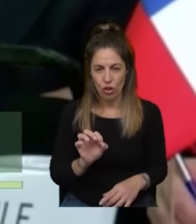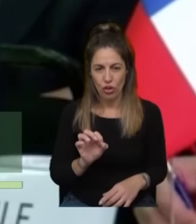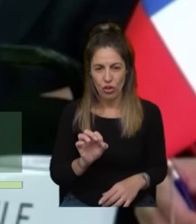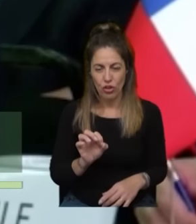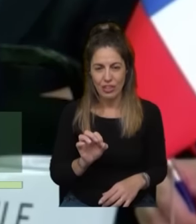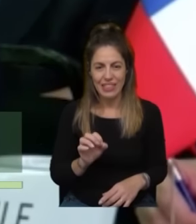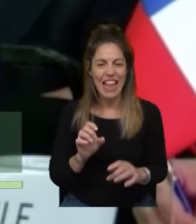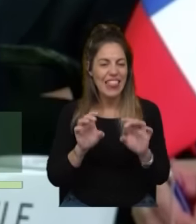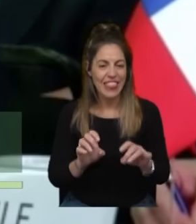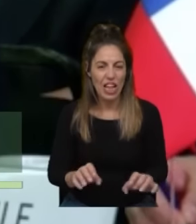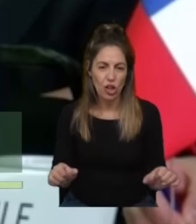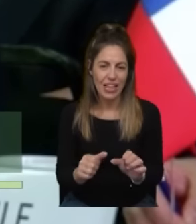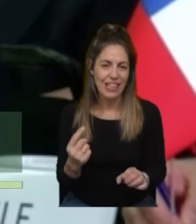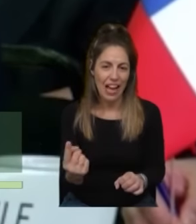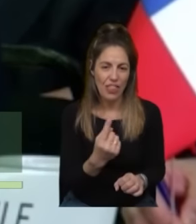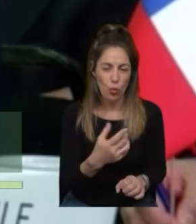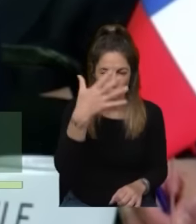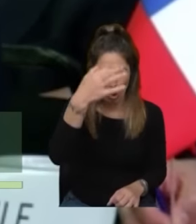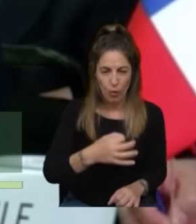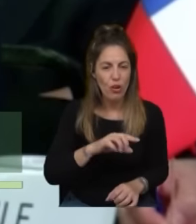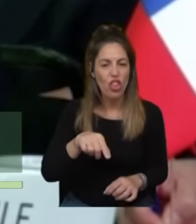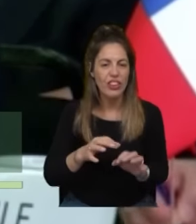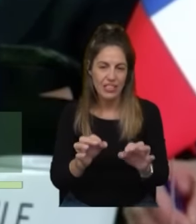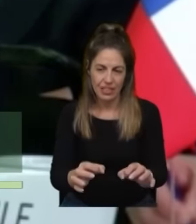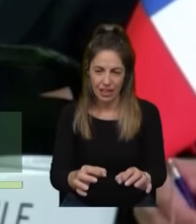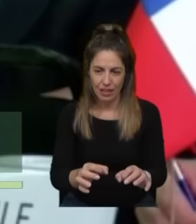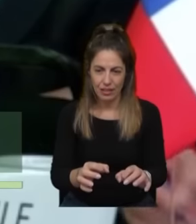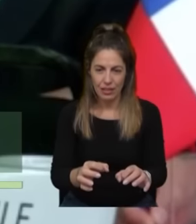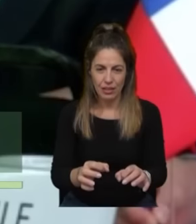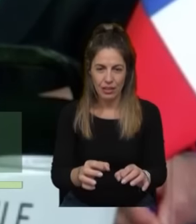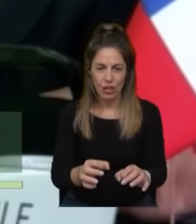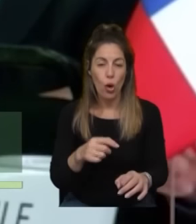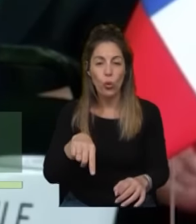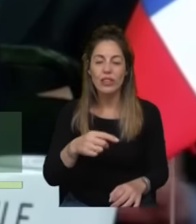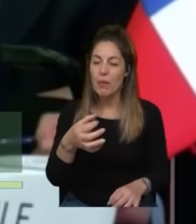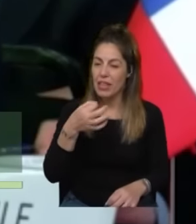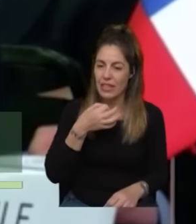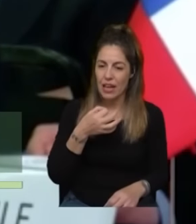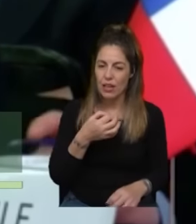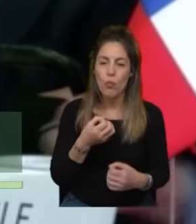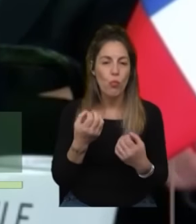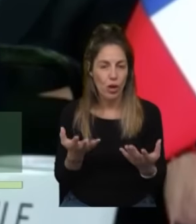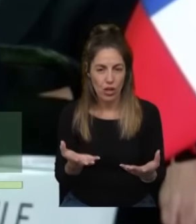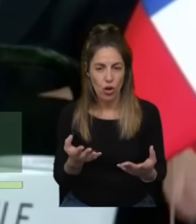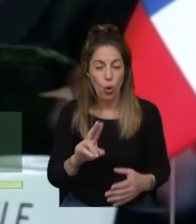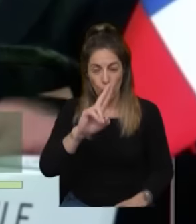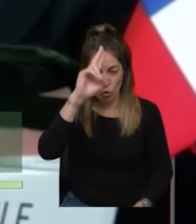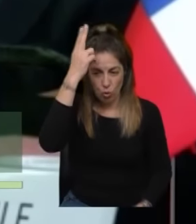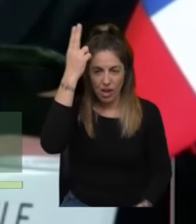voraz daño que le hace a cada uno de los pueblos donde llega. Y ustedes me dirán, bueno, en